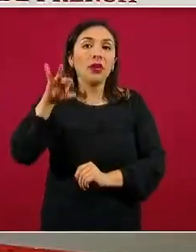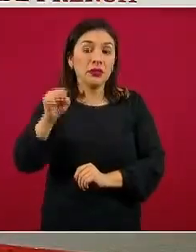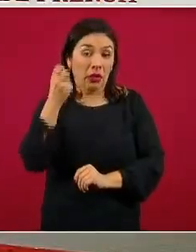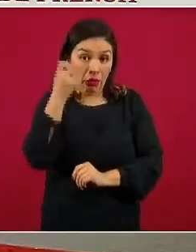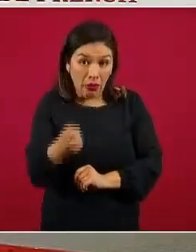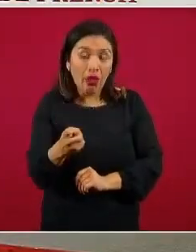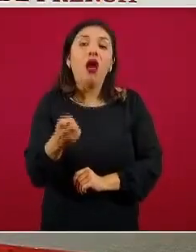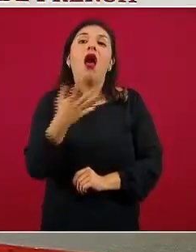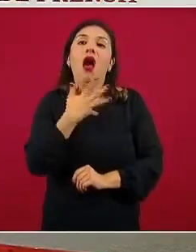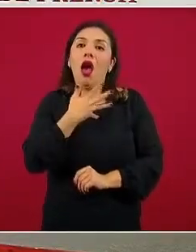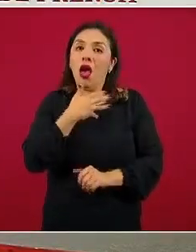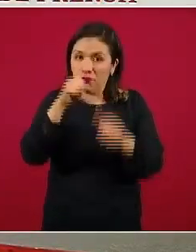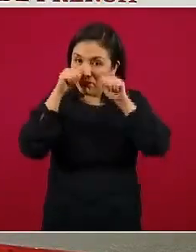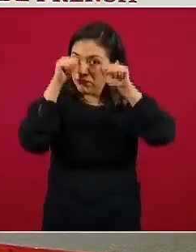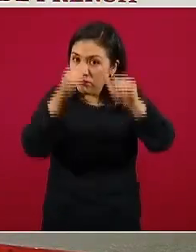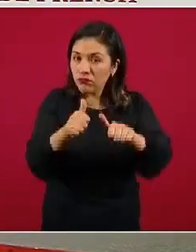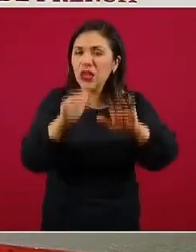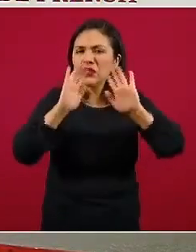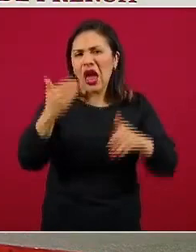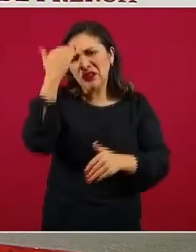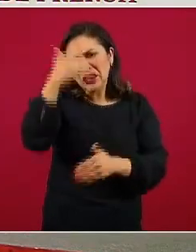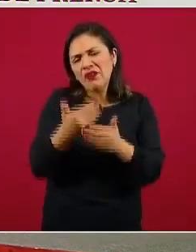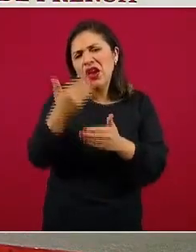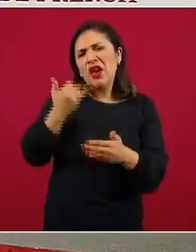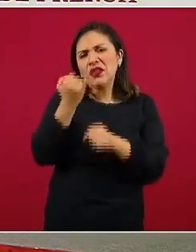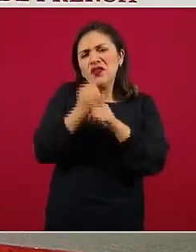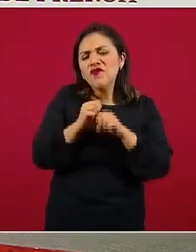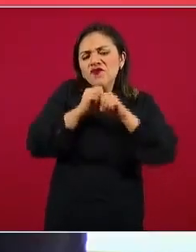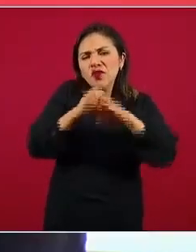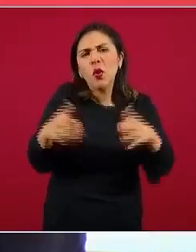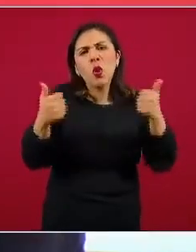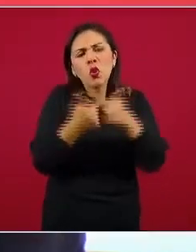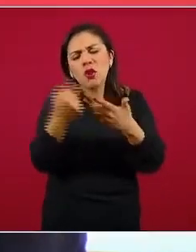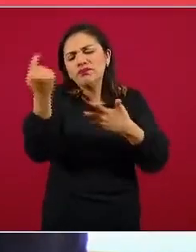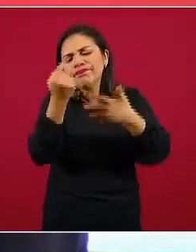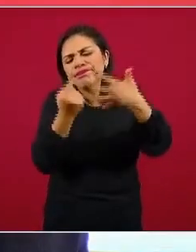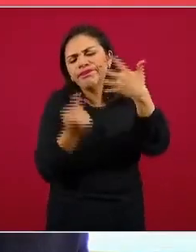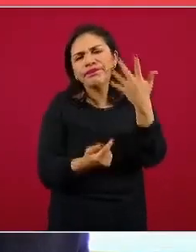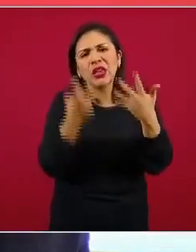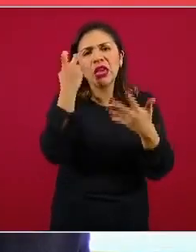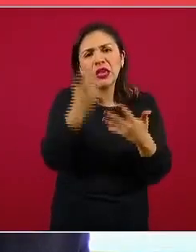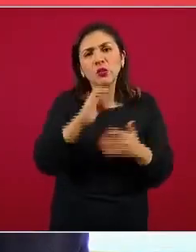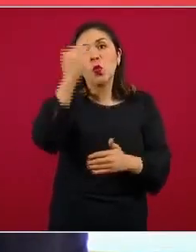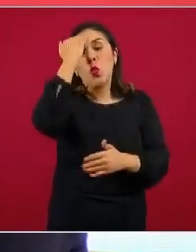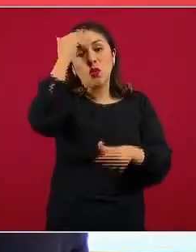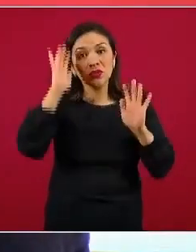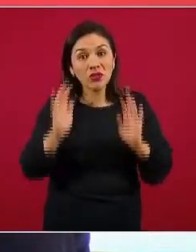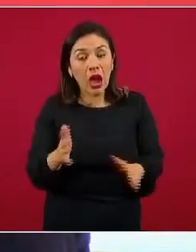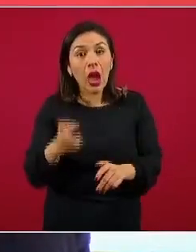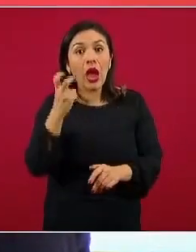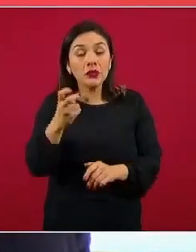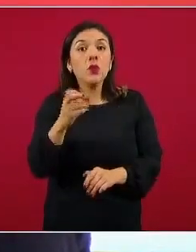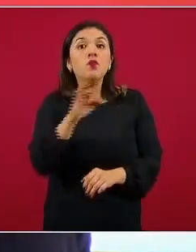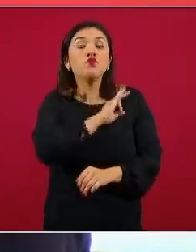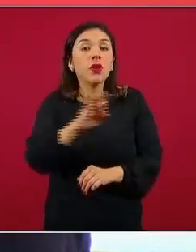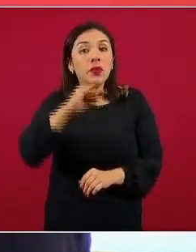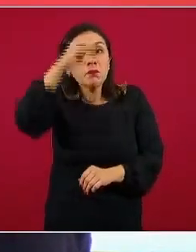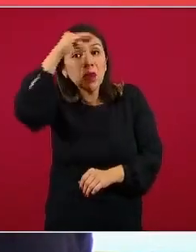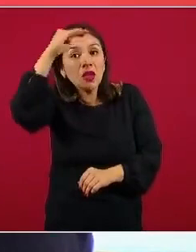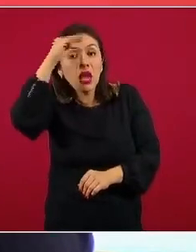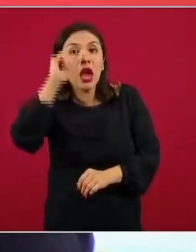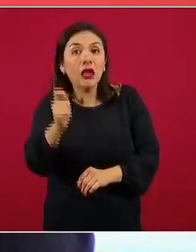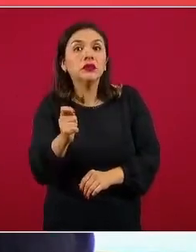están enfocados y previamente ya informados con todos estos datos que se conocen y que se pretende tengan,